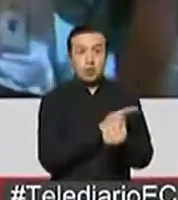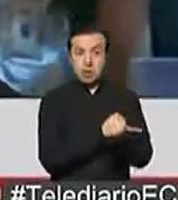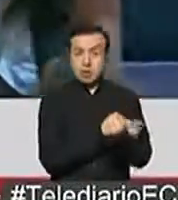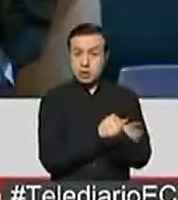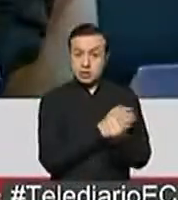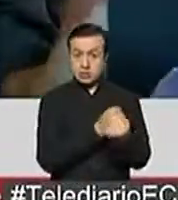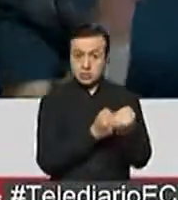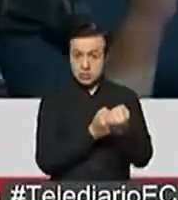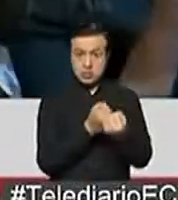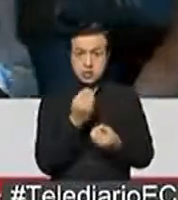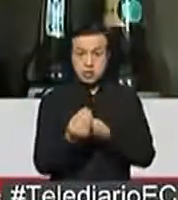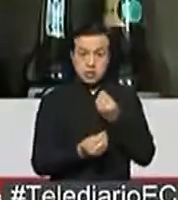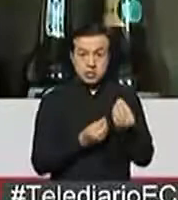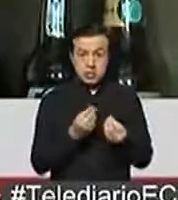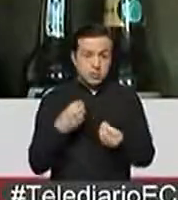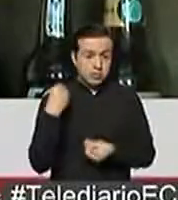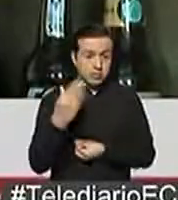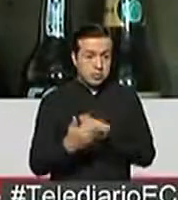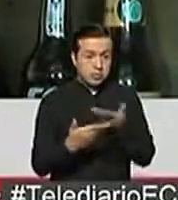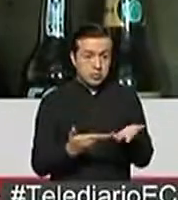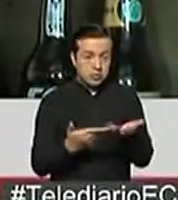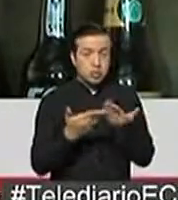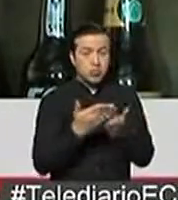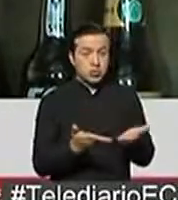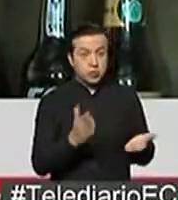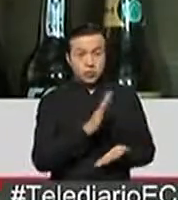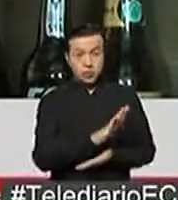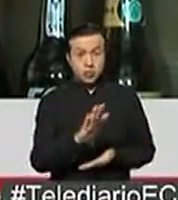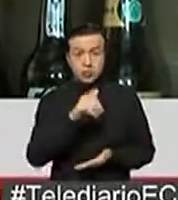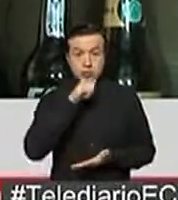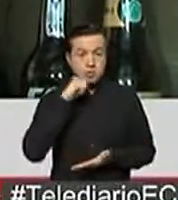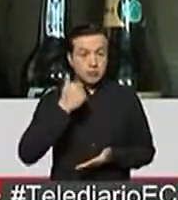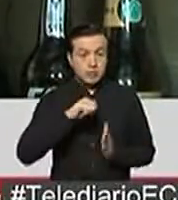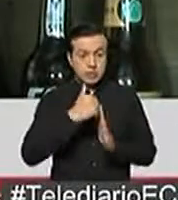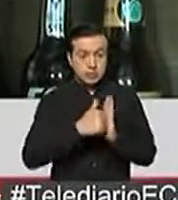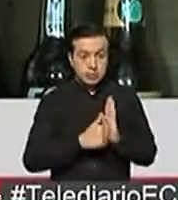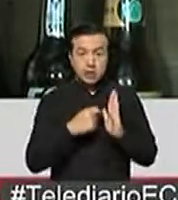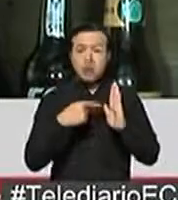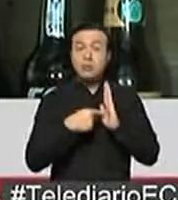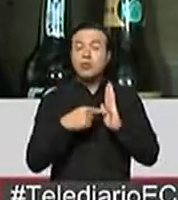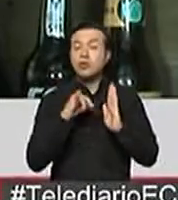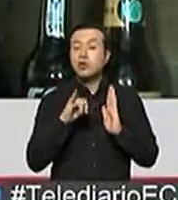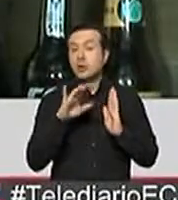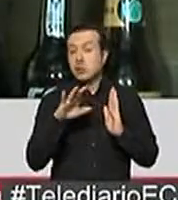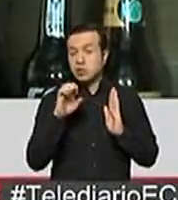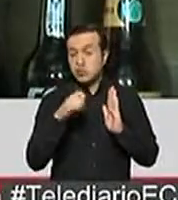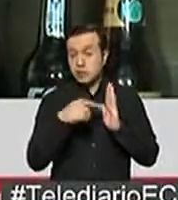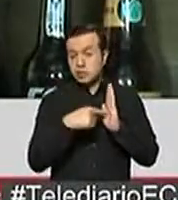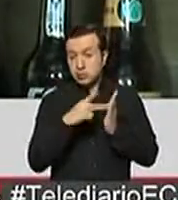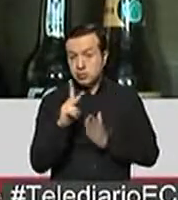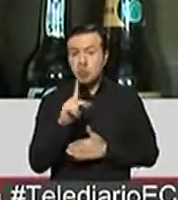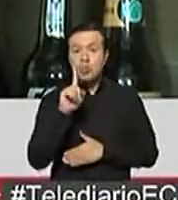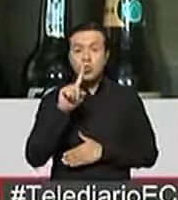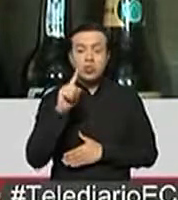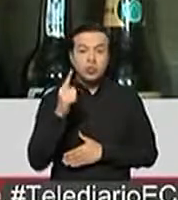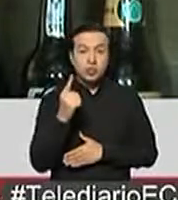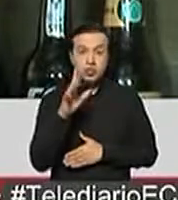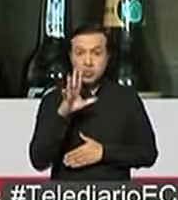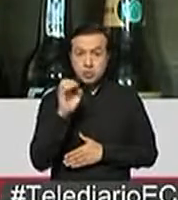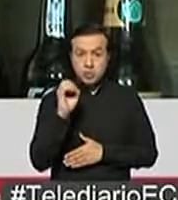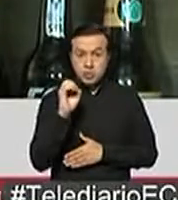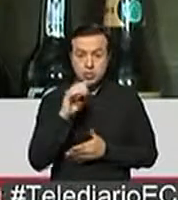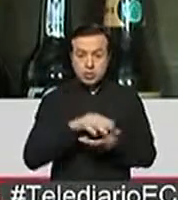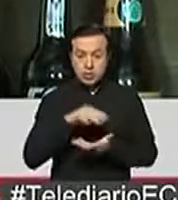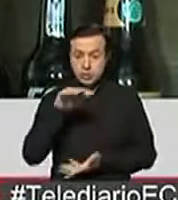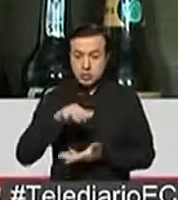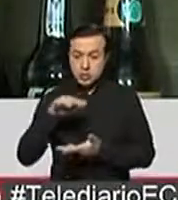gobierno ofrece herramientas. Los productores de cerveza artesanal pagarían un ICE de $1.50 por litro en